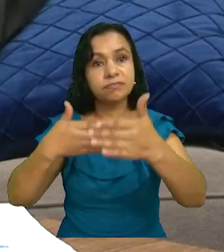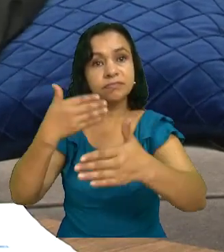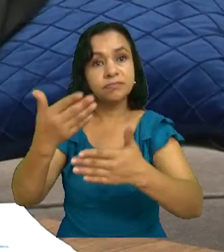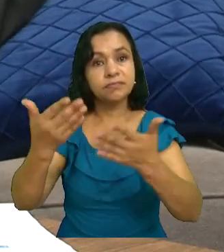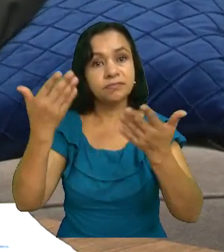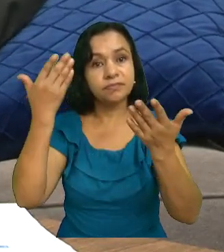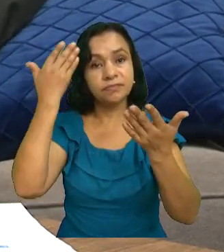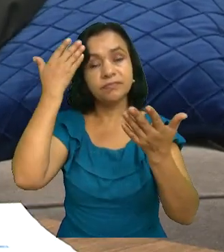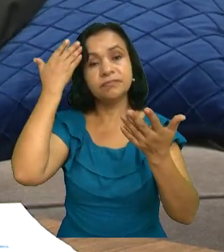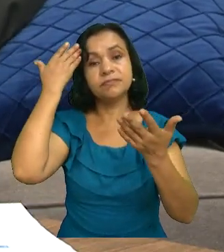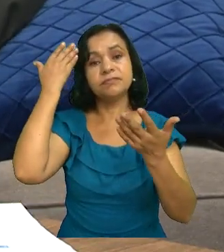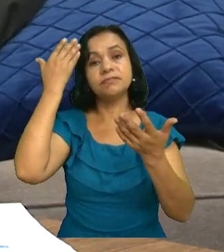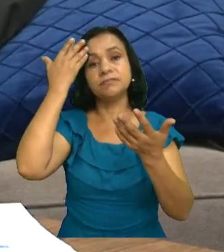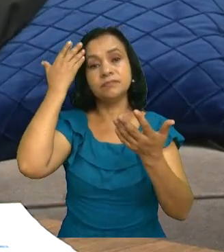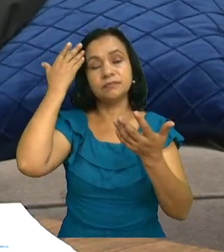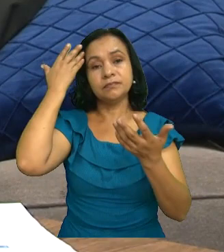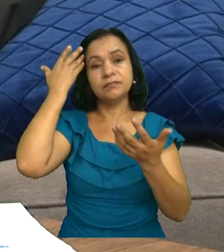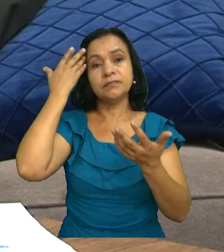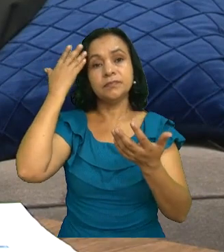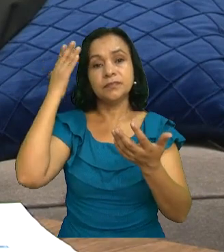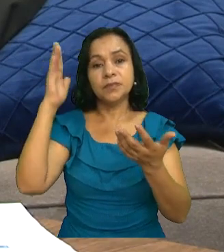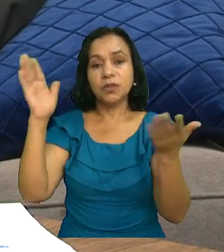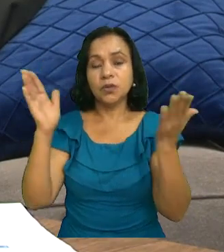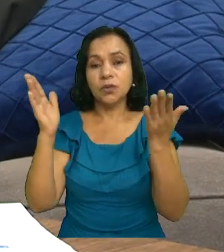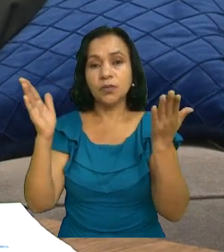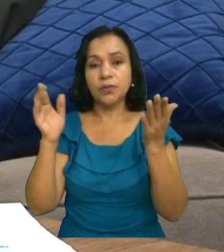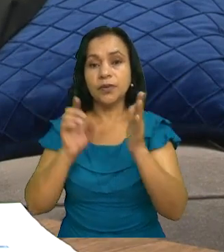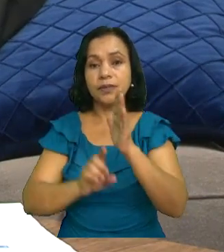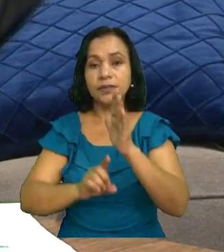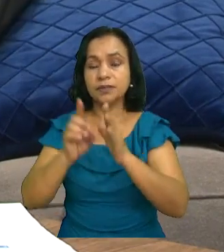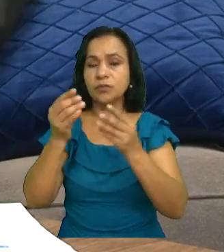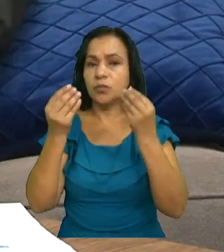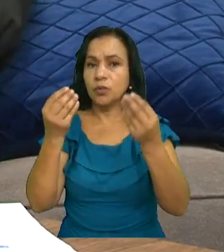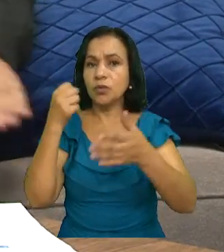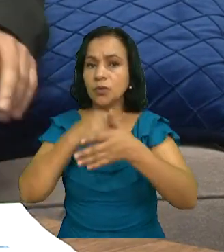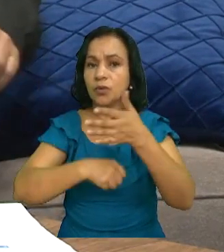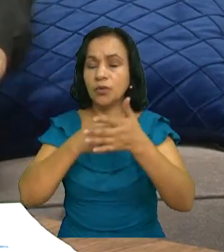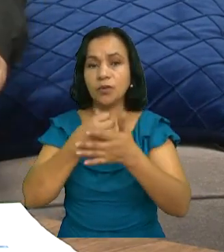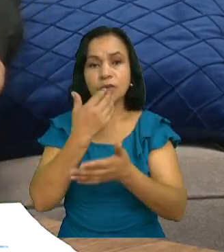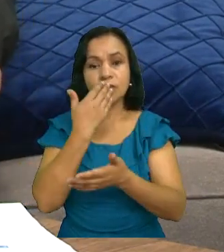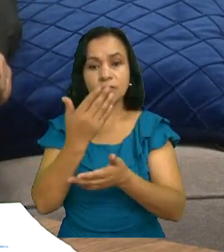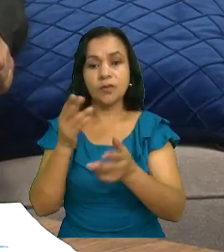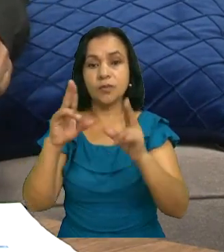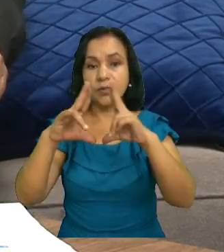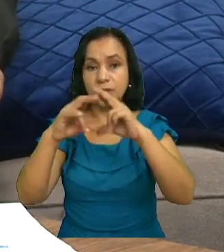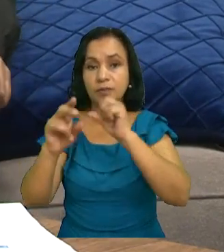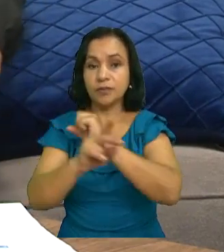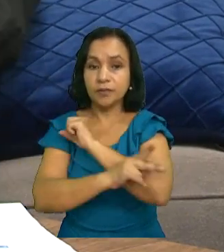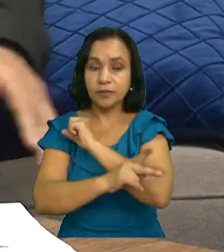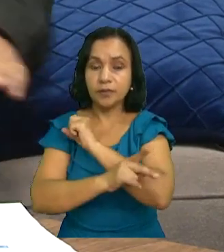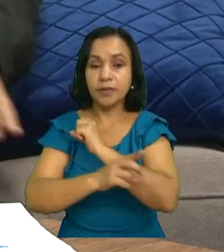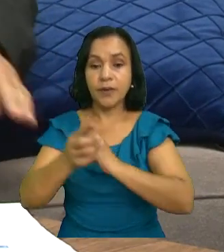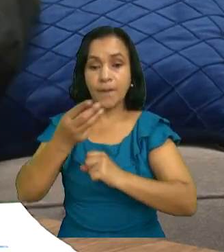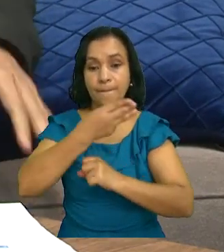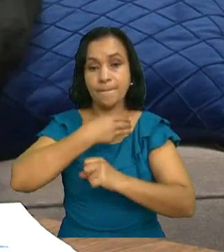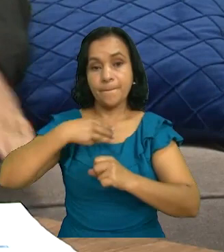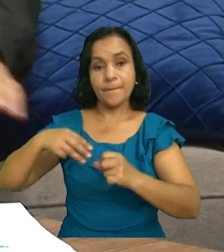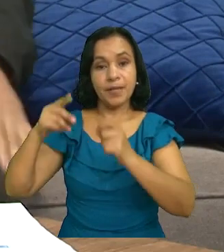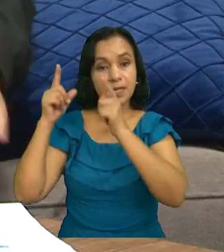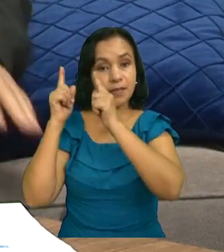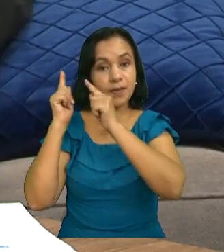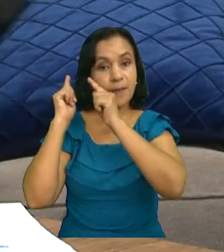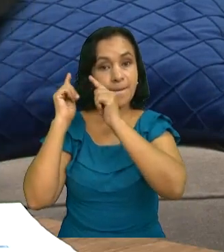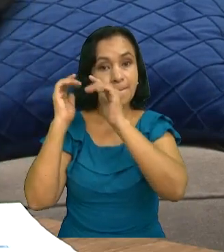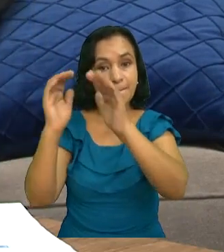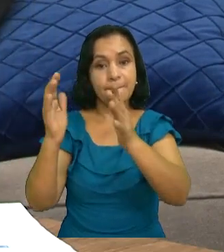saliendo adelante sobre la base de grandes esfuerzos como país y como ministerio, ¿no? Como